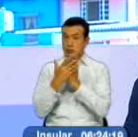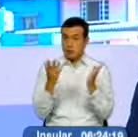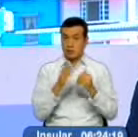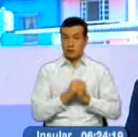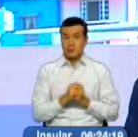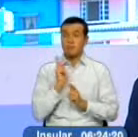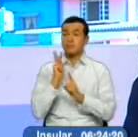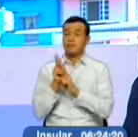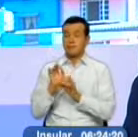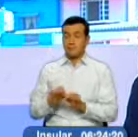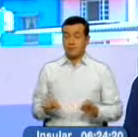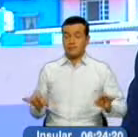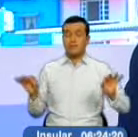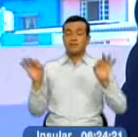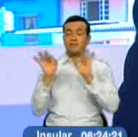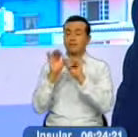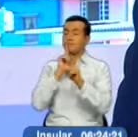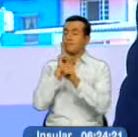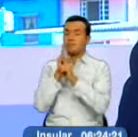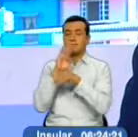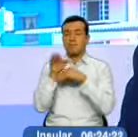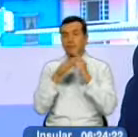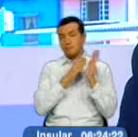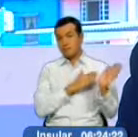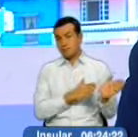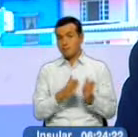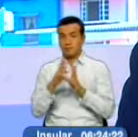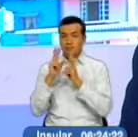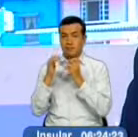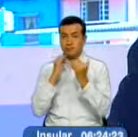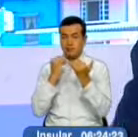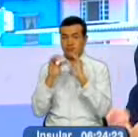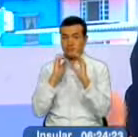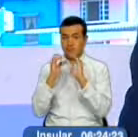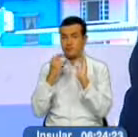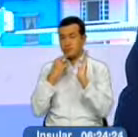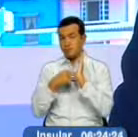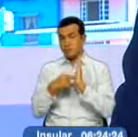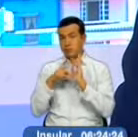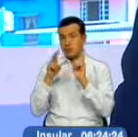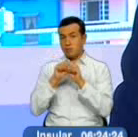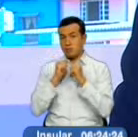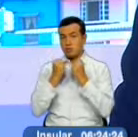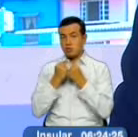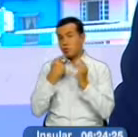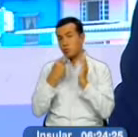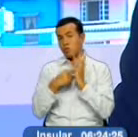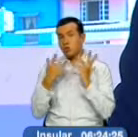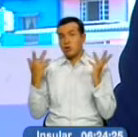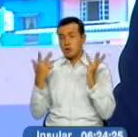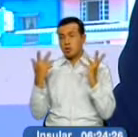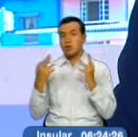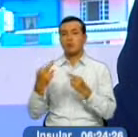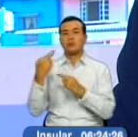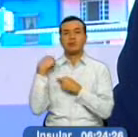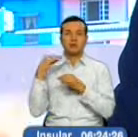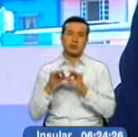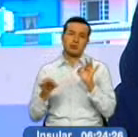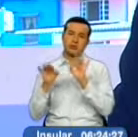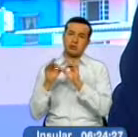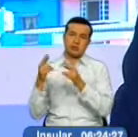otro aspecto también fundamental en todos los temas que estamos conversando, en los aspectos sociales, que es el aspecto de la